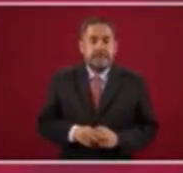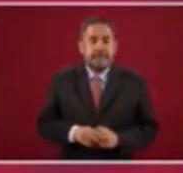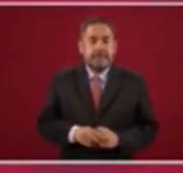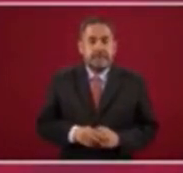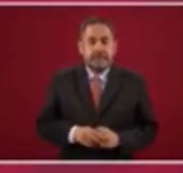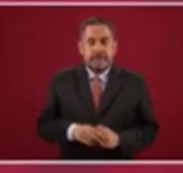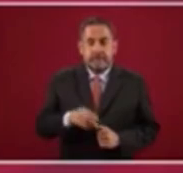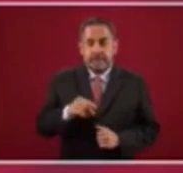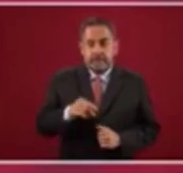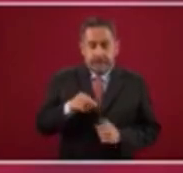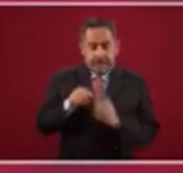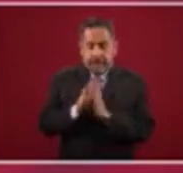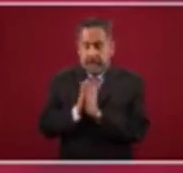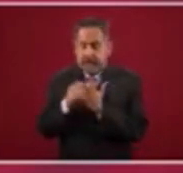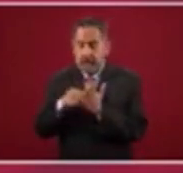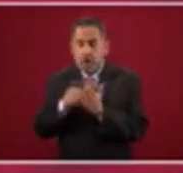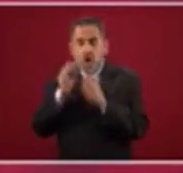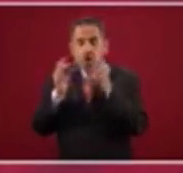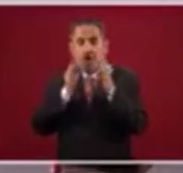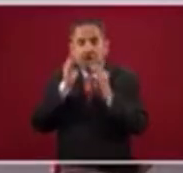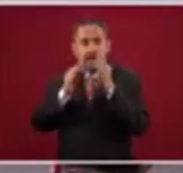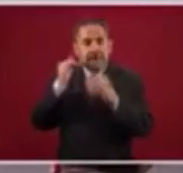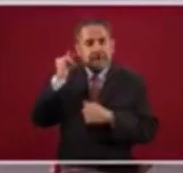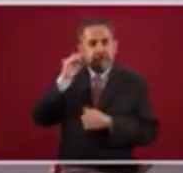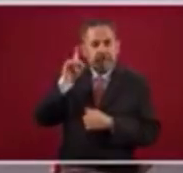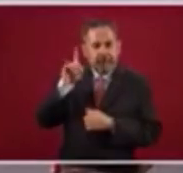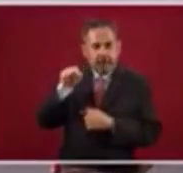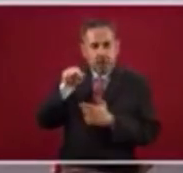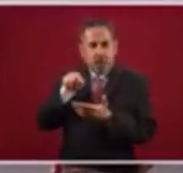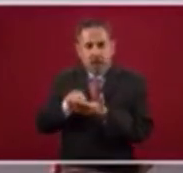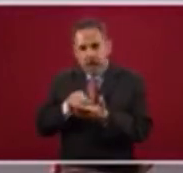en Noticias del Imperio,